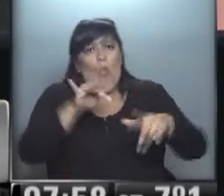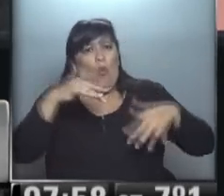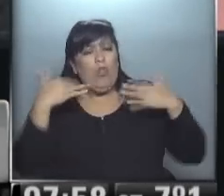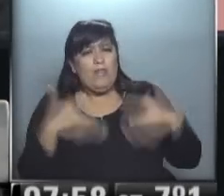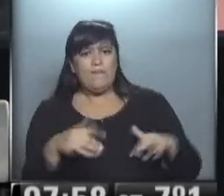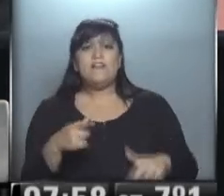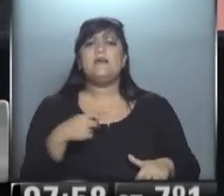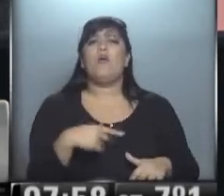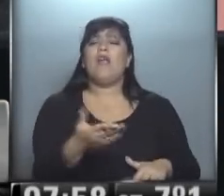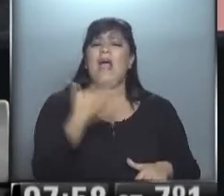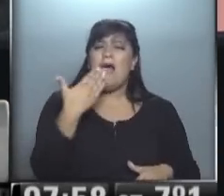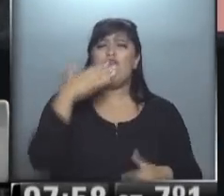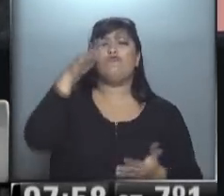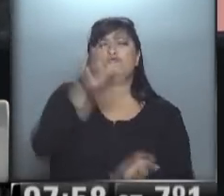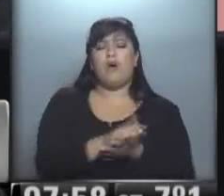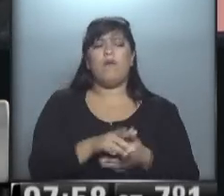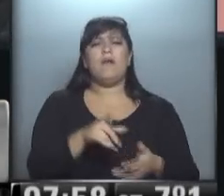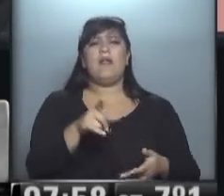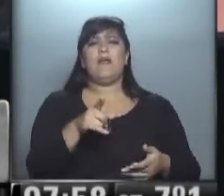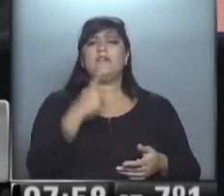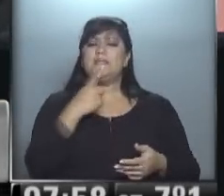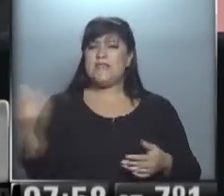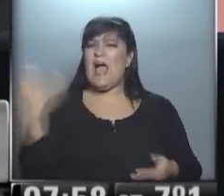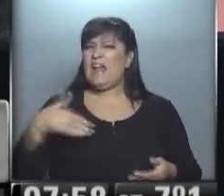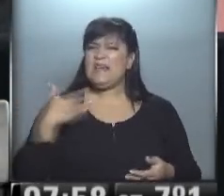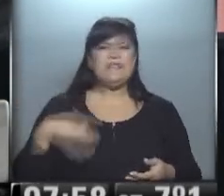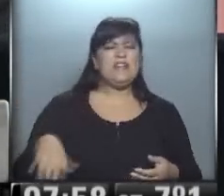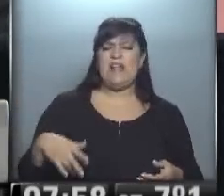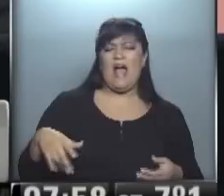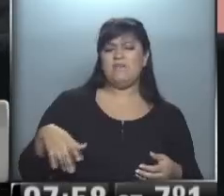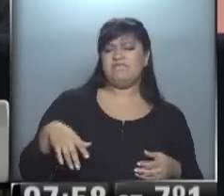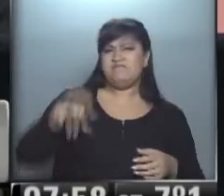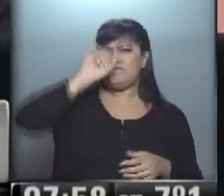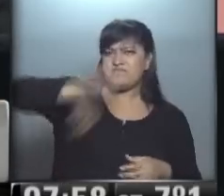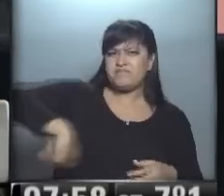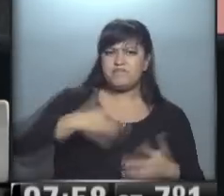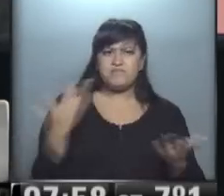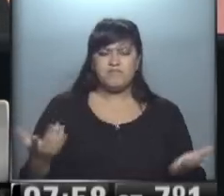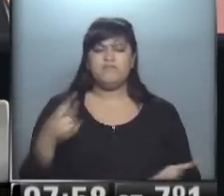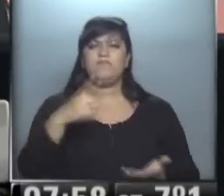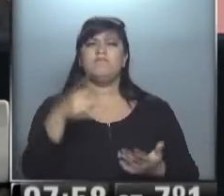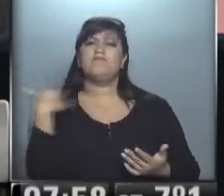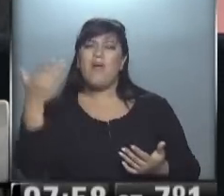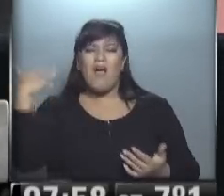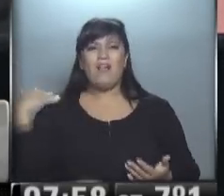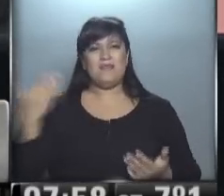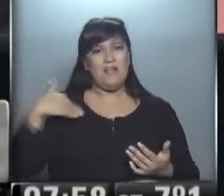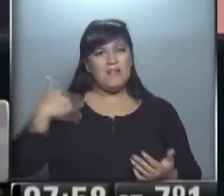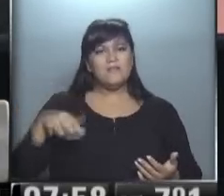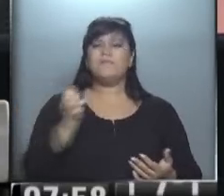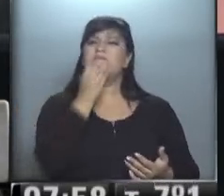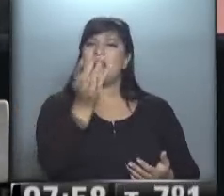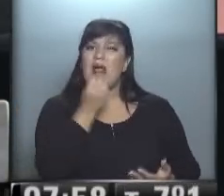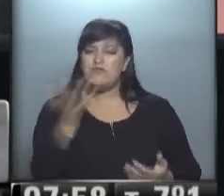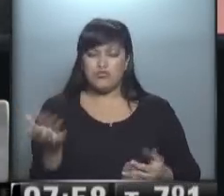de sacato de declararan desacato la Argentina a raíz de las declaraciones públicas que hizo Argentina la semana pasada